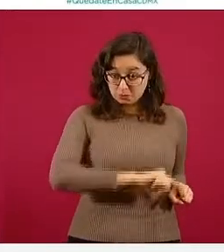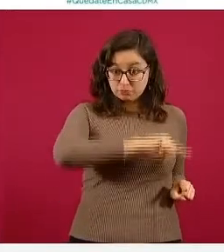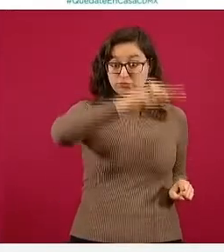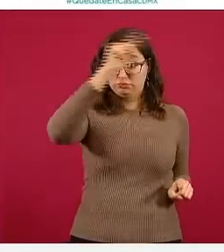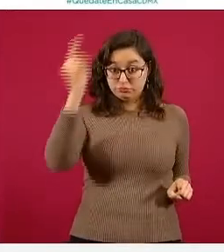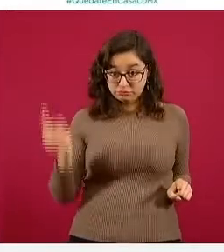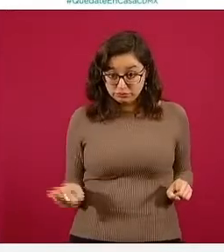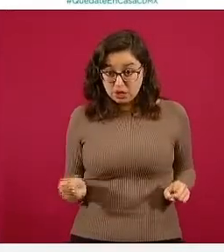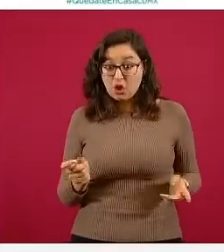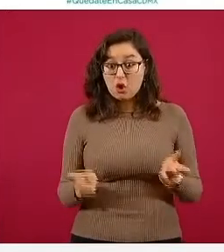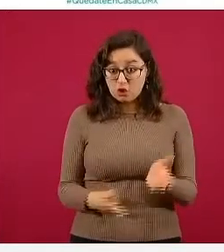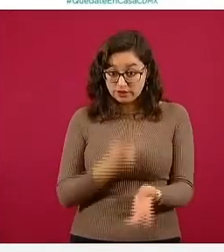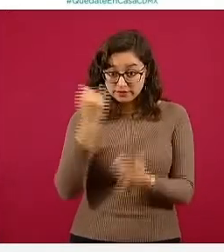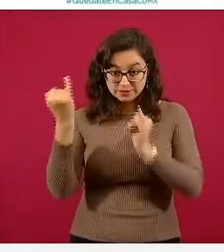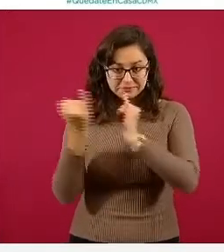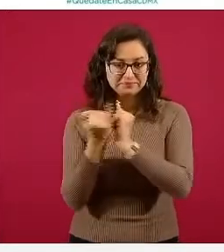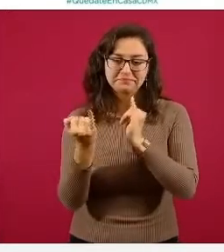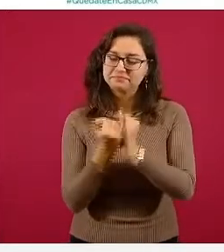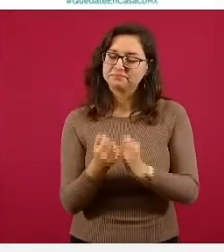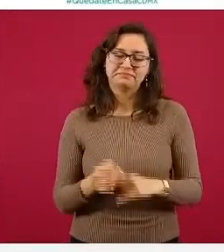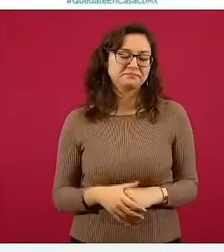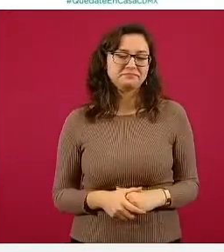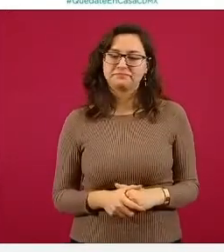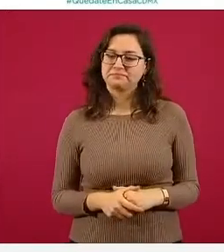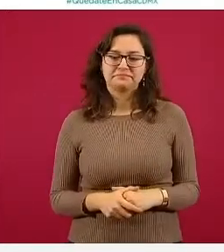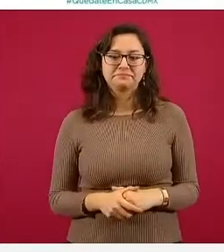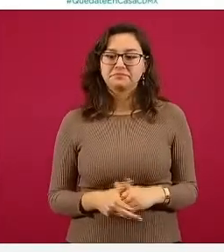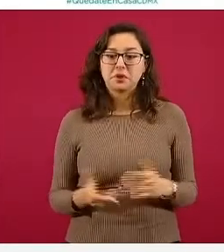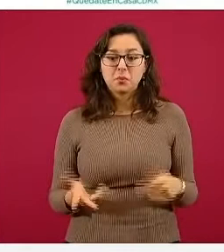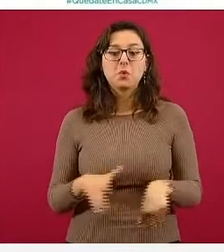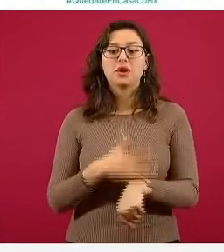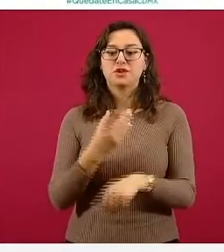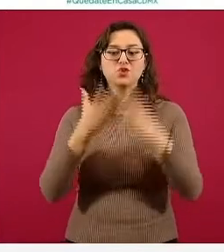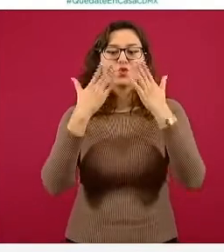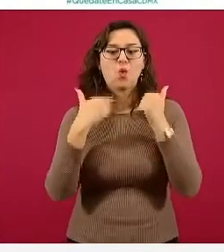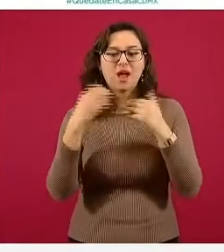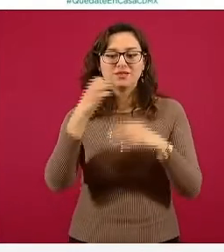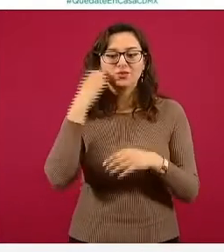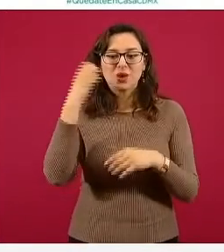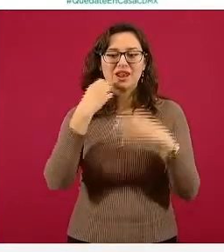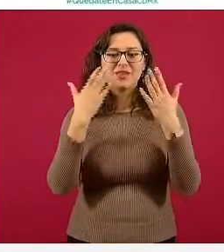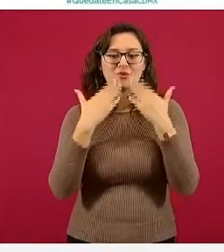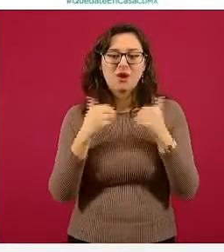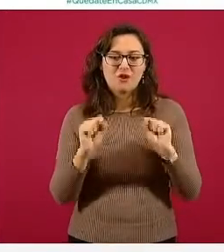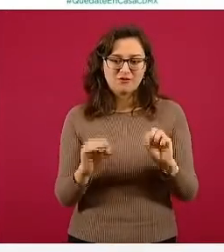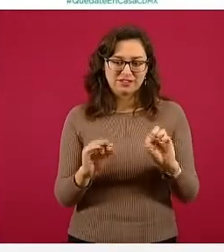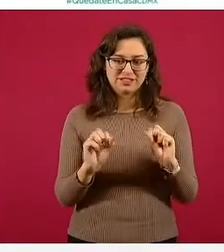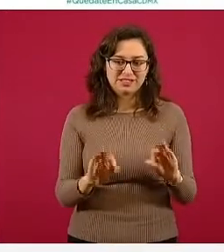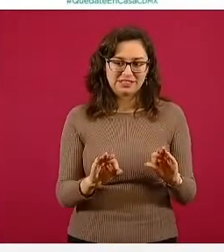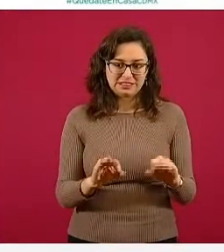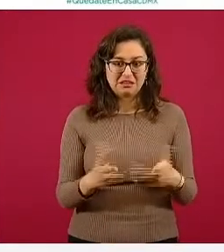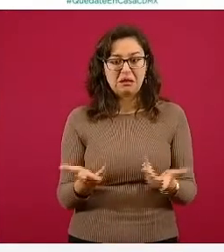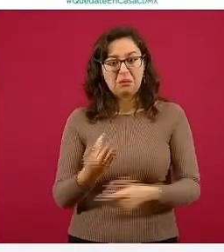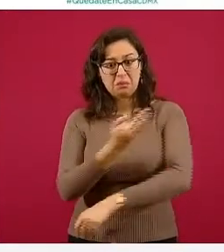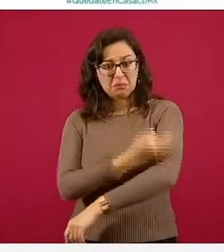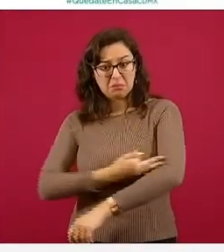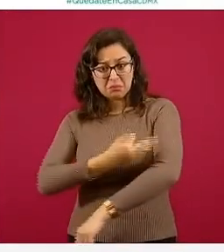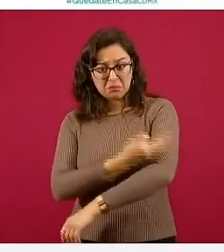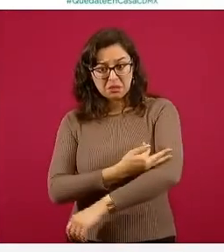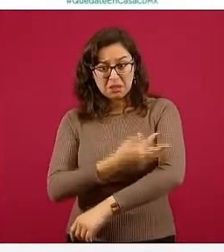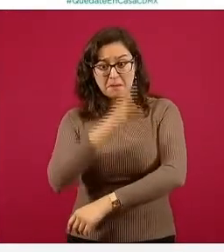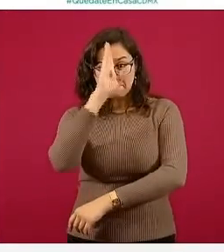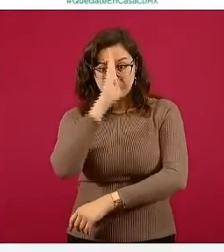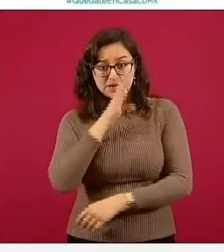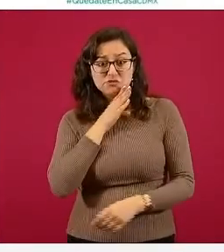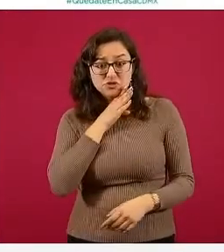es decir, seguimos sin tener esos viajes de entrada a la escuela, a la oficina que teníamos antes. El pico de la tarde del mediodía es